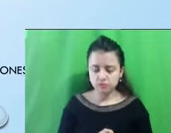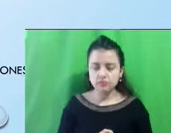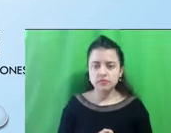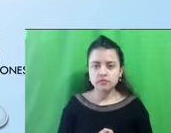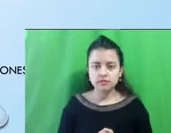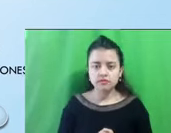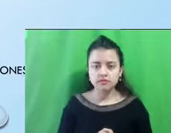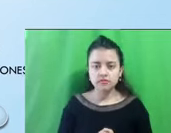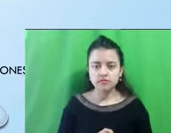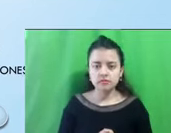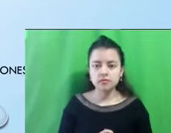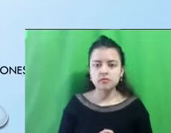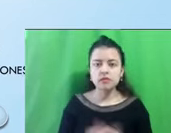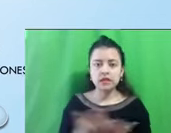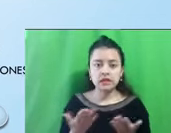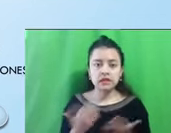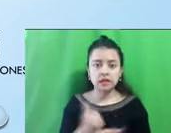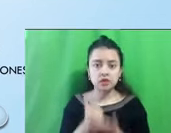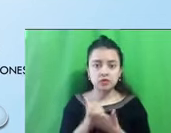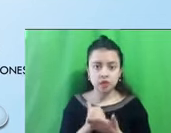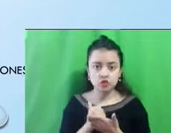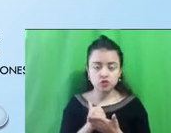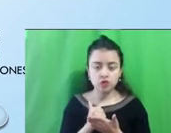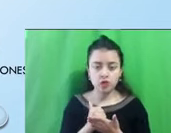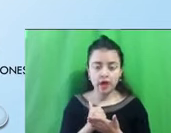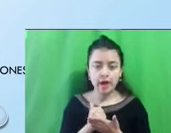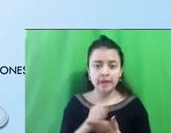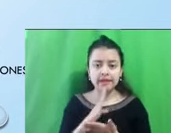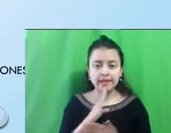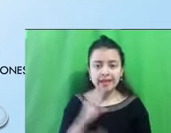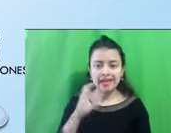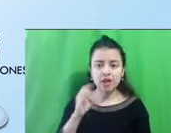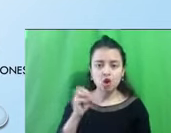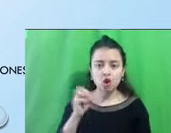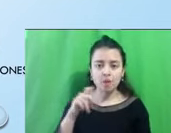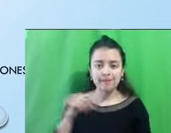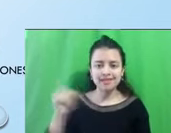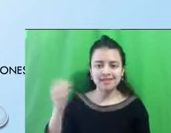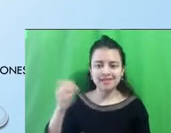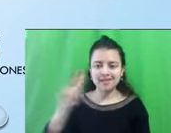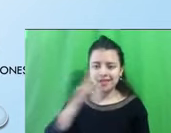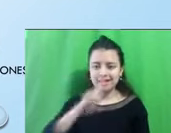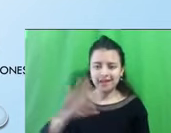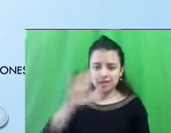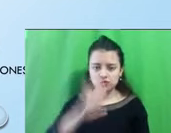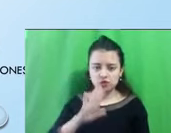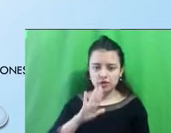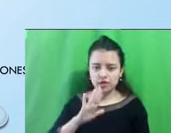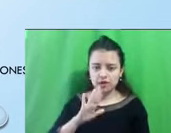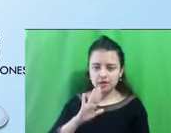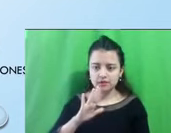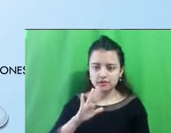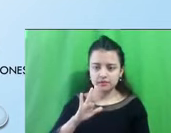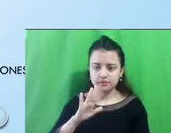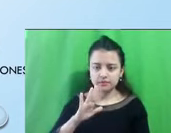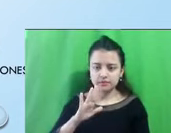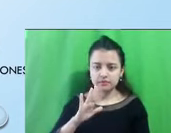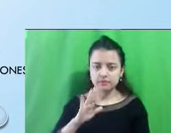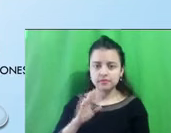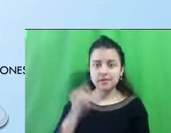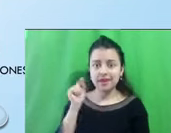por la Nación, y que actualmente está ya en una ruta de estructuración y